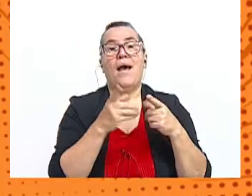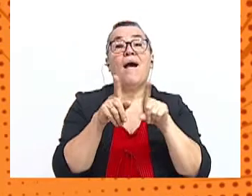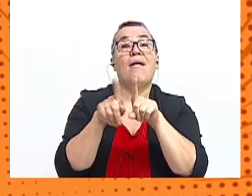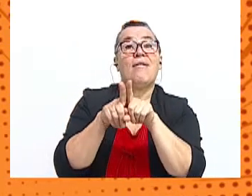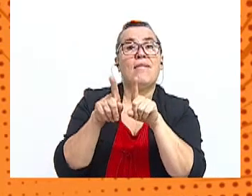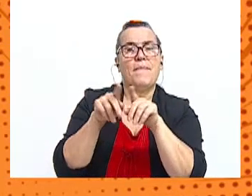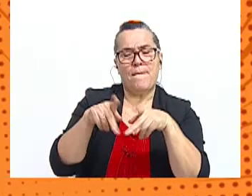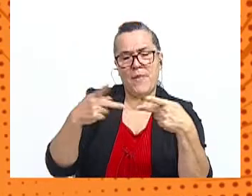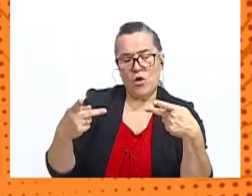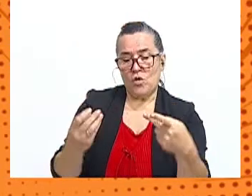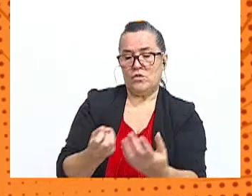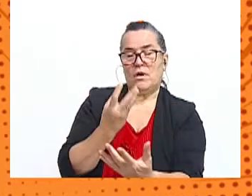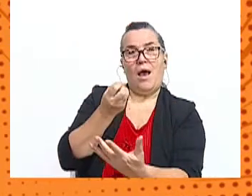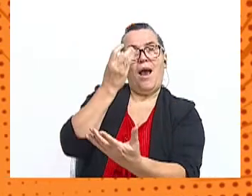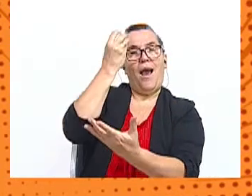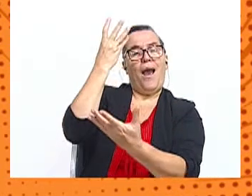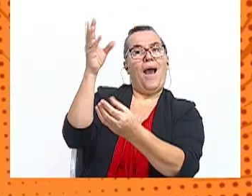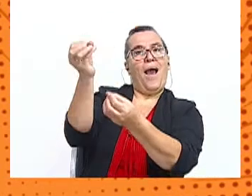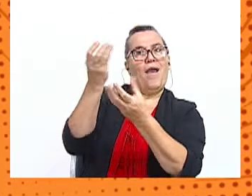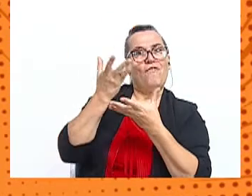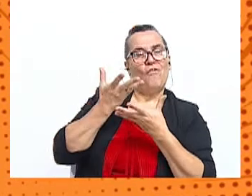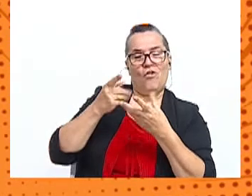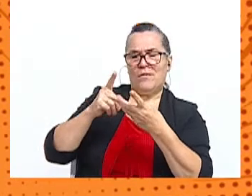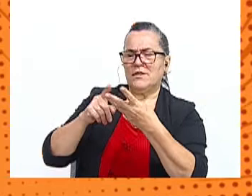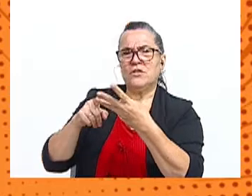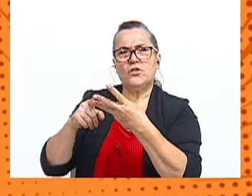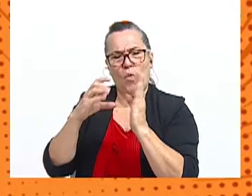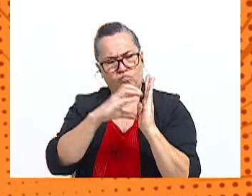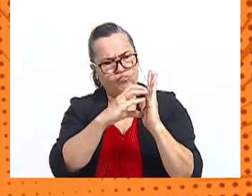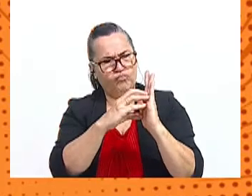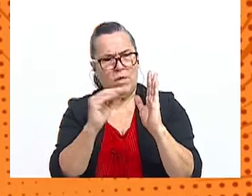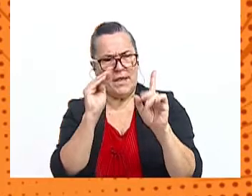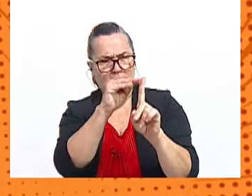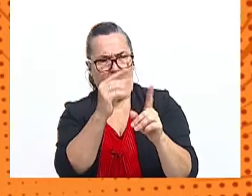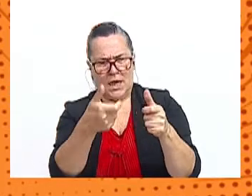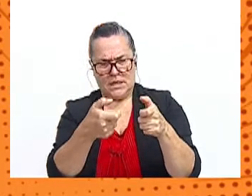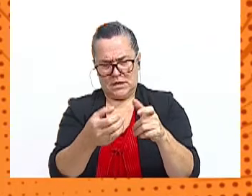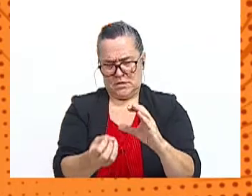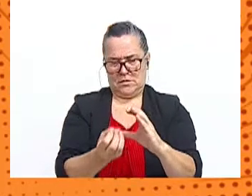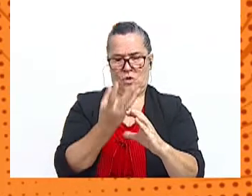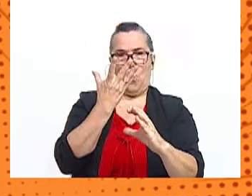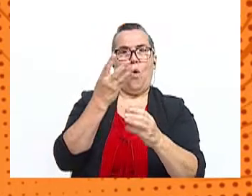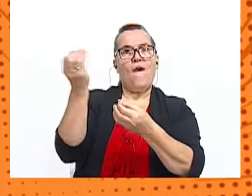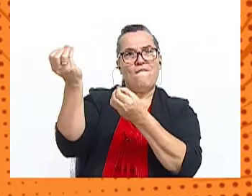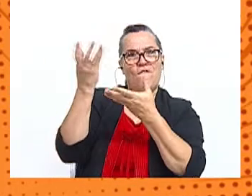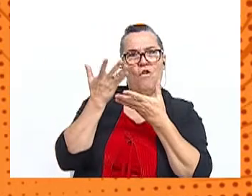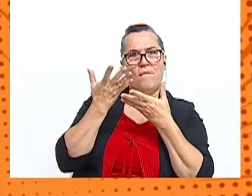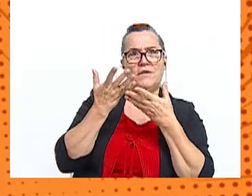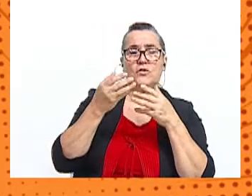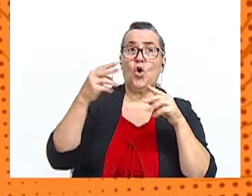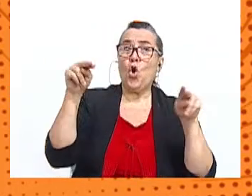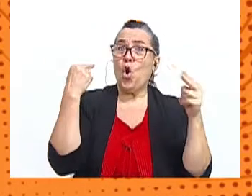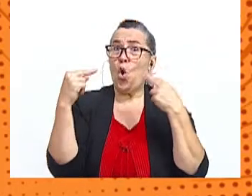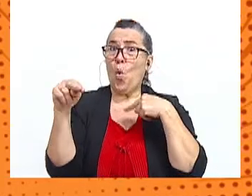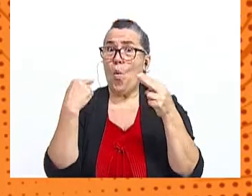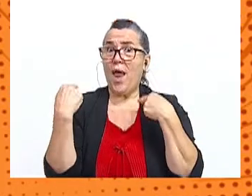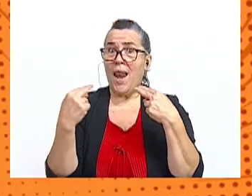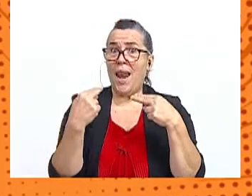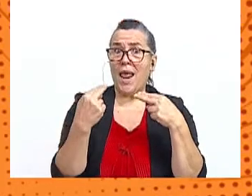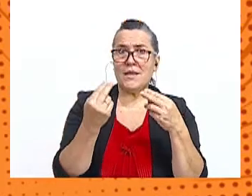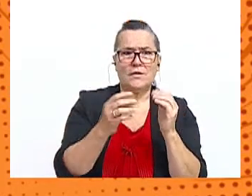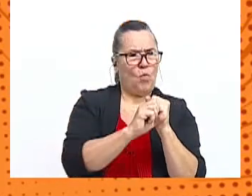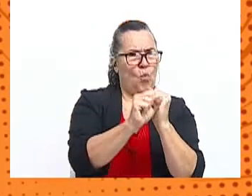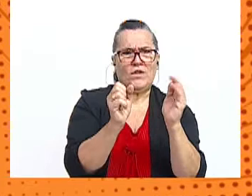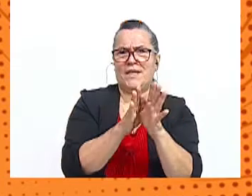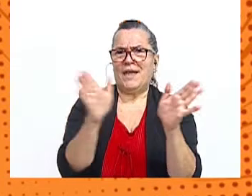en los periódicos, en los mensajes de texto, en las novelas, en la publicidad en general, en las redes sociales. Es